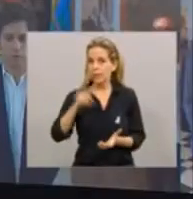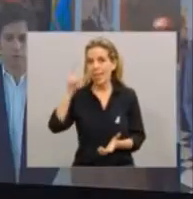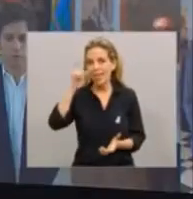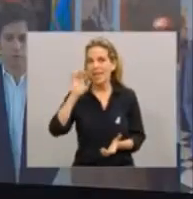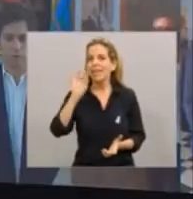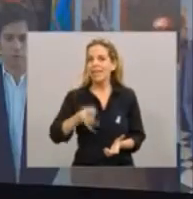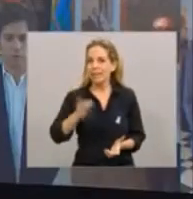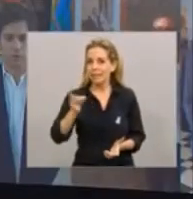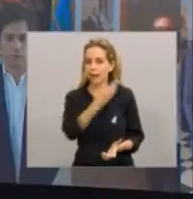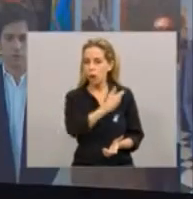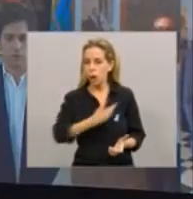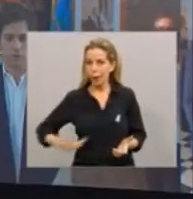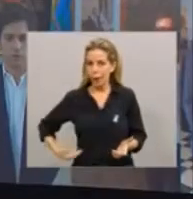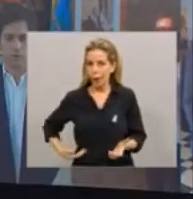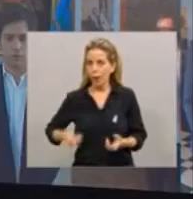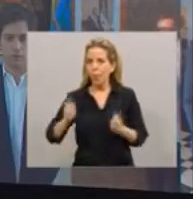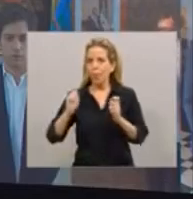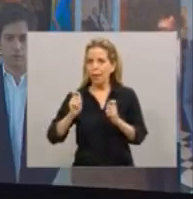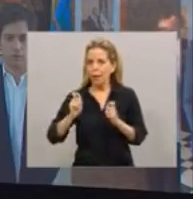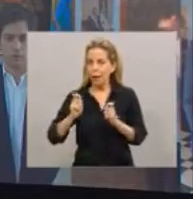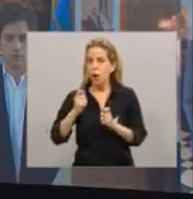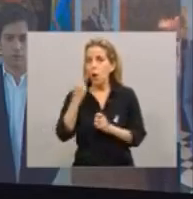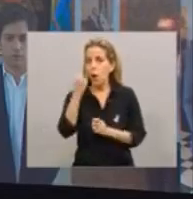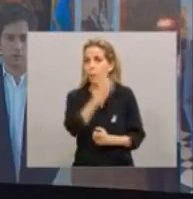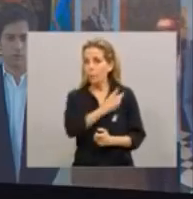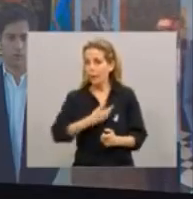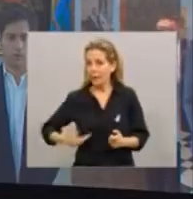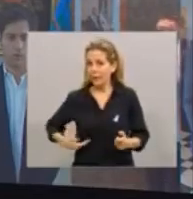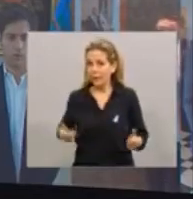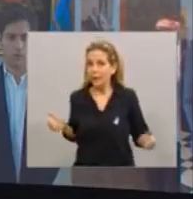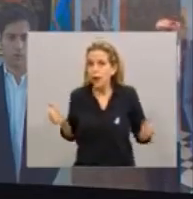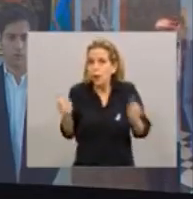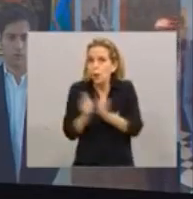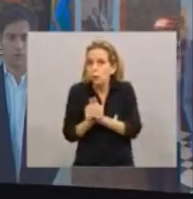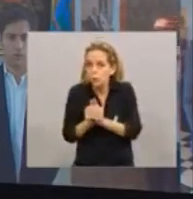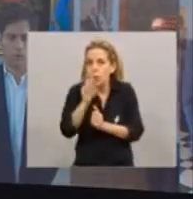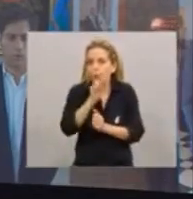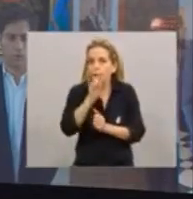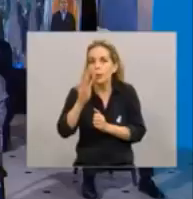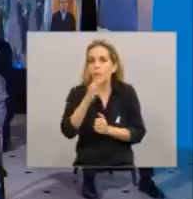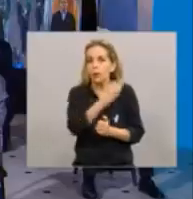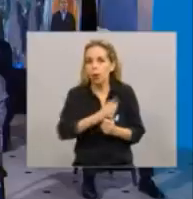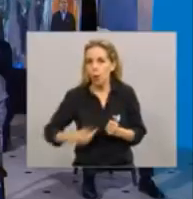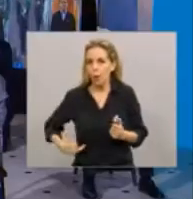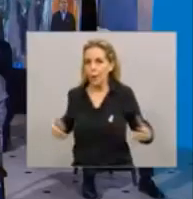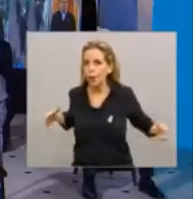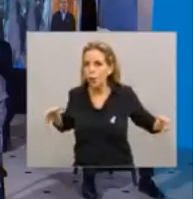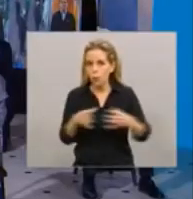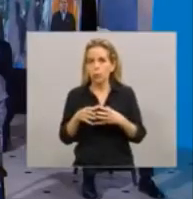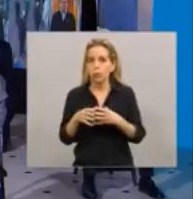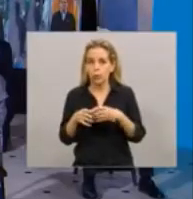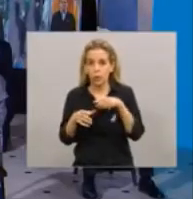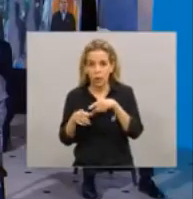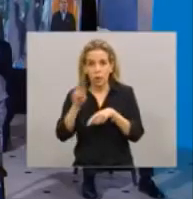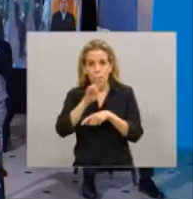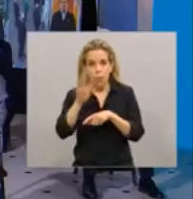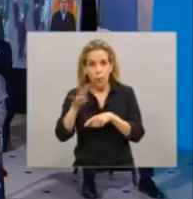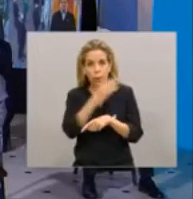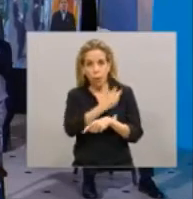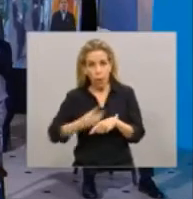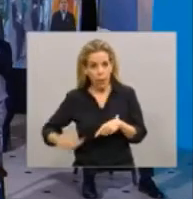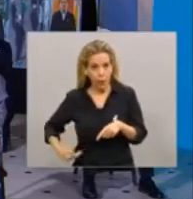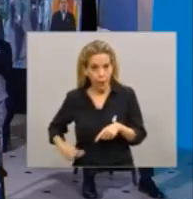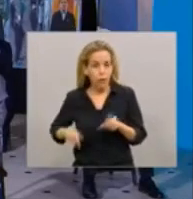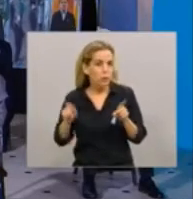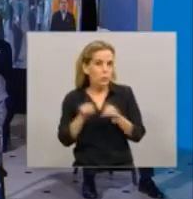iba a ser el gobierno de un presidente y de 24 gobernadores esos 24 gobernadores estamos están